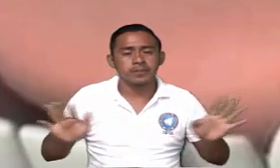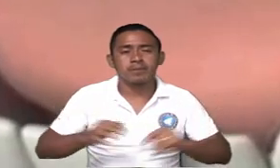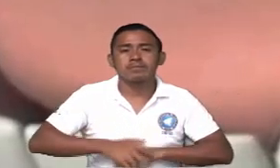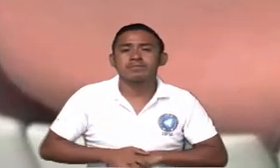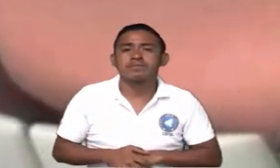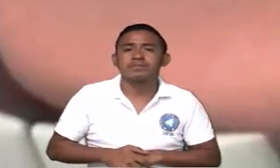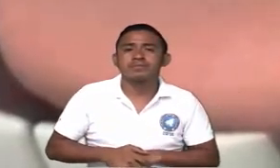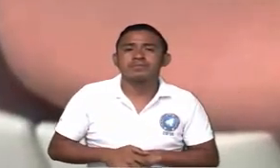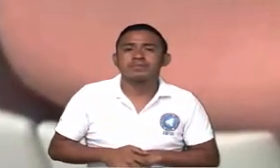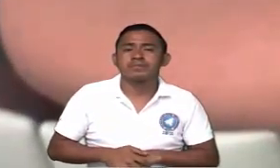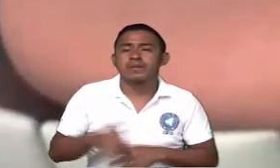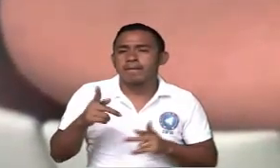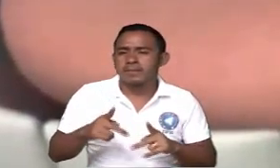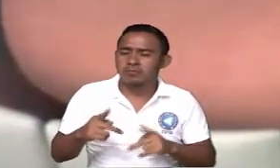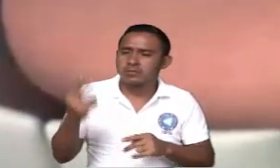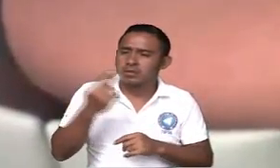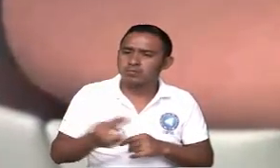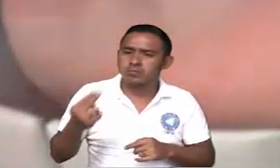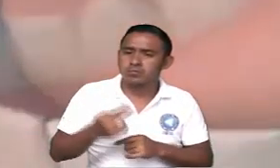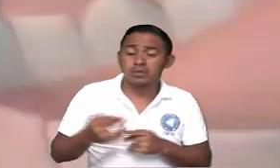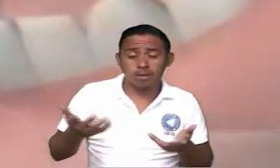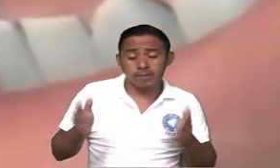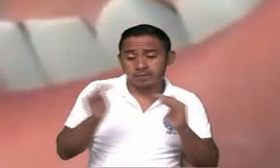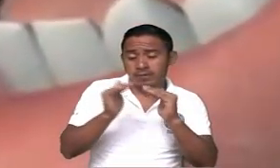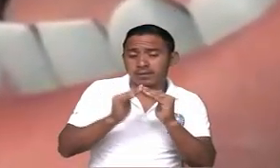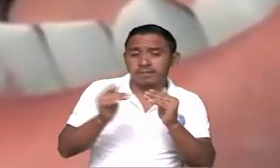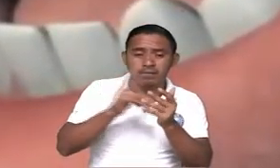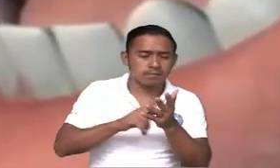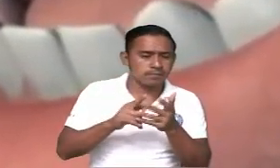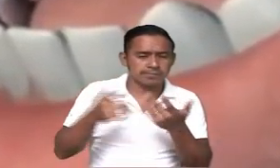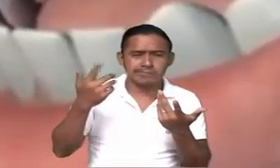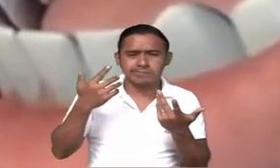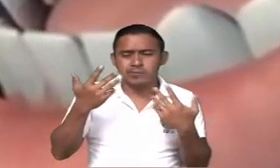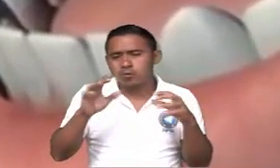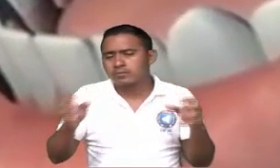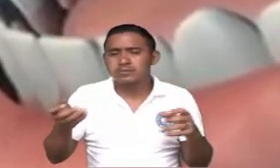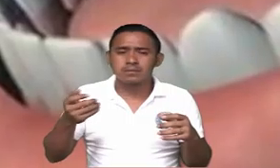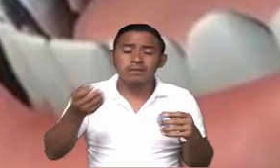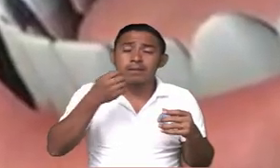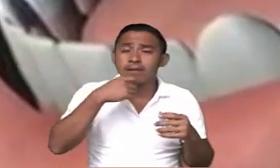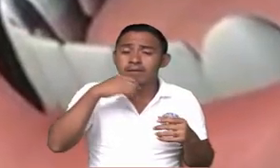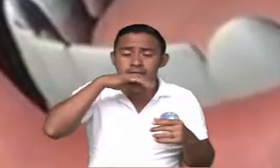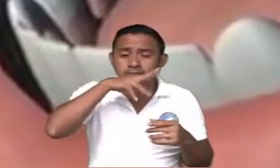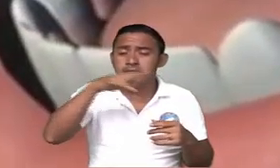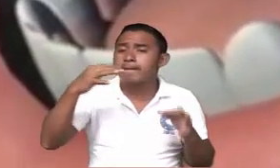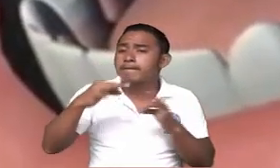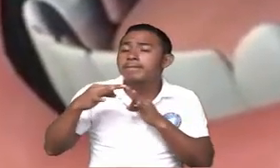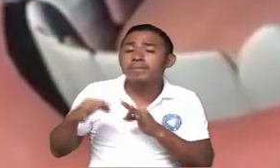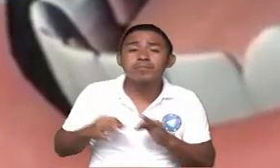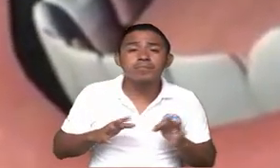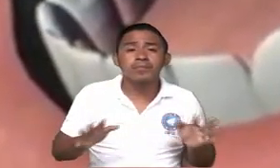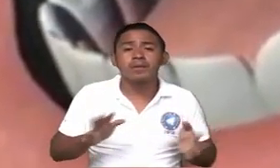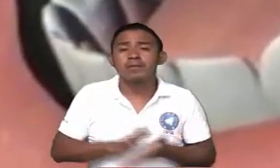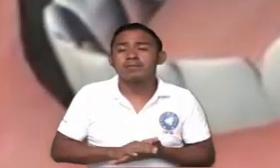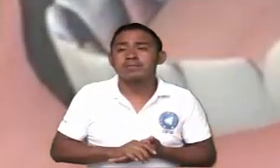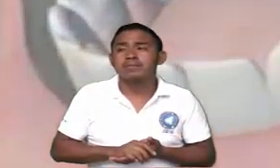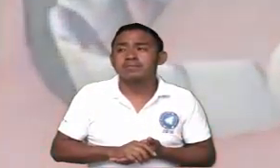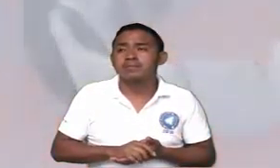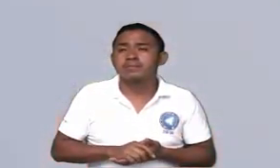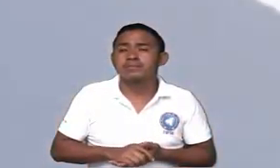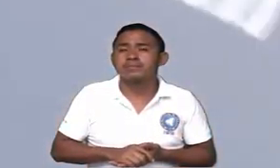utilizan remedios caseros, doctor, para mantener un aliento fresco, un aliento agradable. Conozco personas que comen ajo, por ejemplo, dicen que el